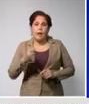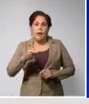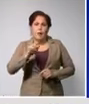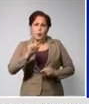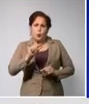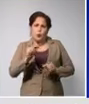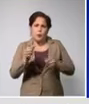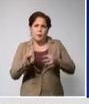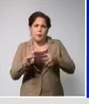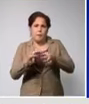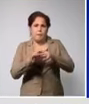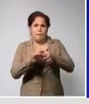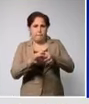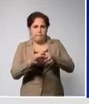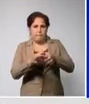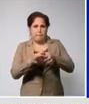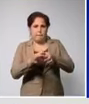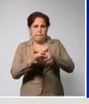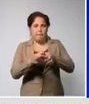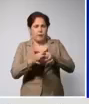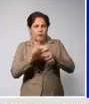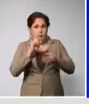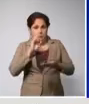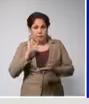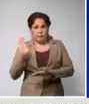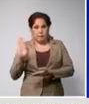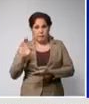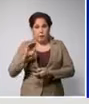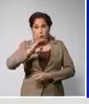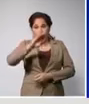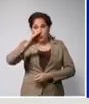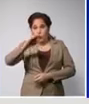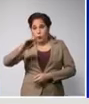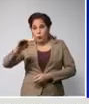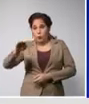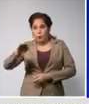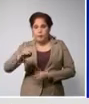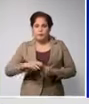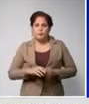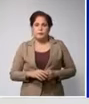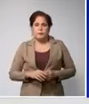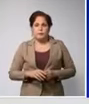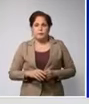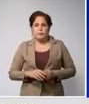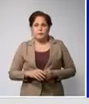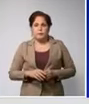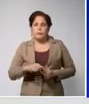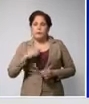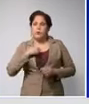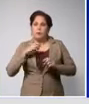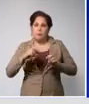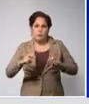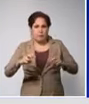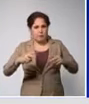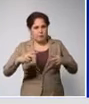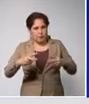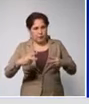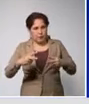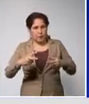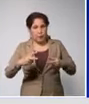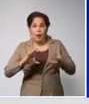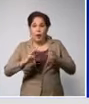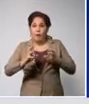número de casos, se puede ver ahí en la curva. Y solo reiterar que la